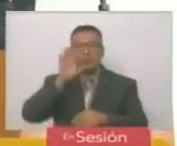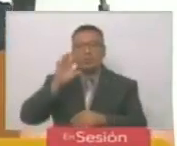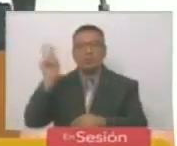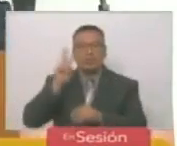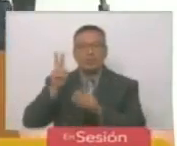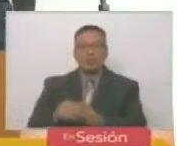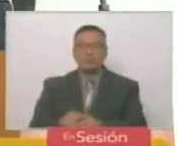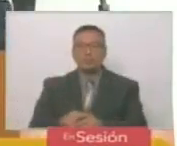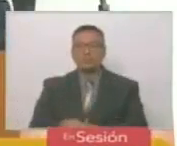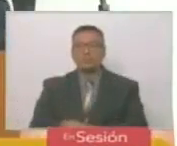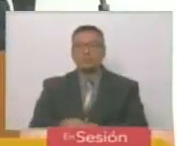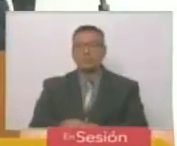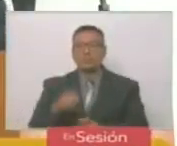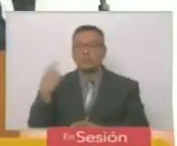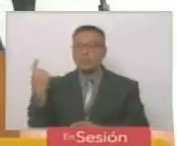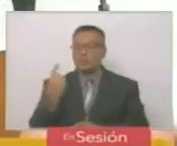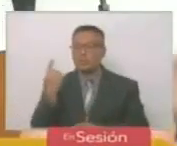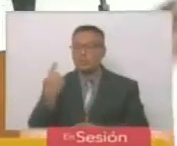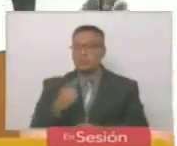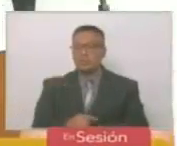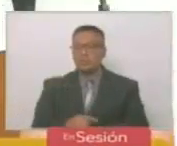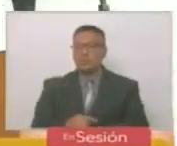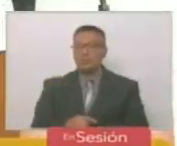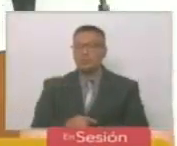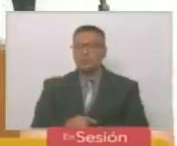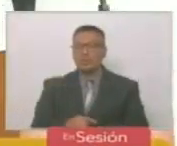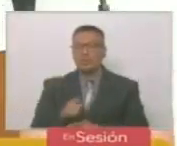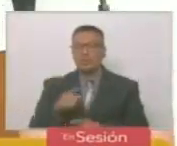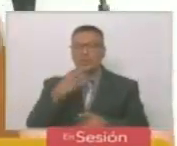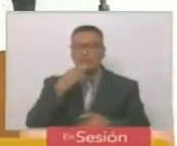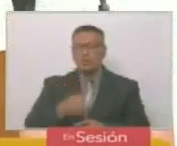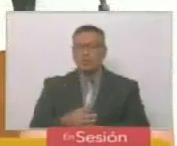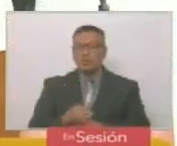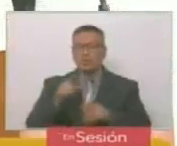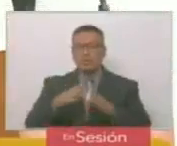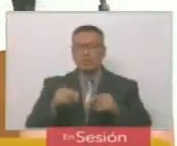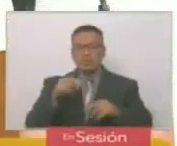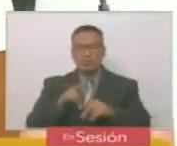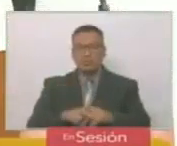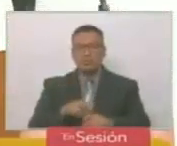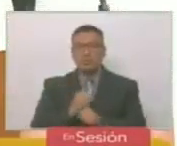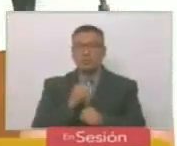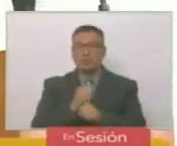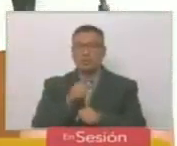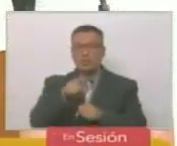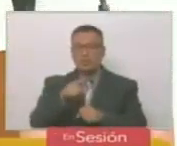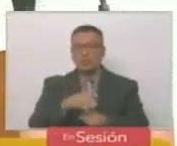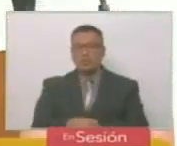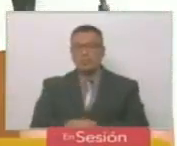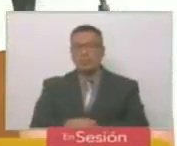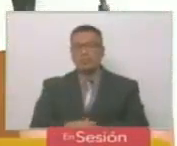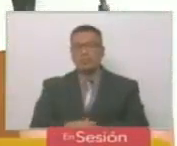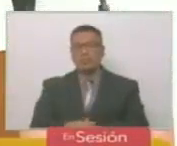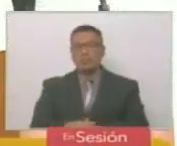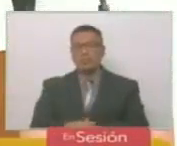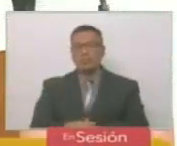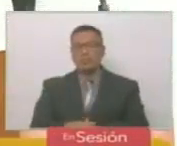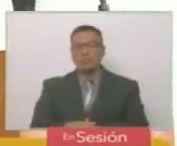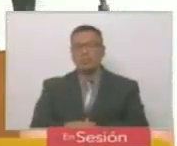Venezuela, no solamente fue y garantizó su puesto allí, sino